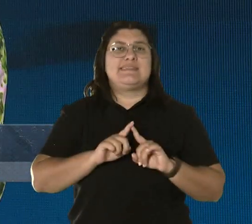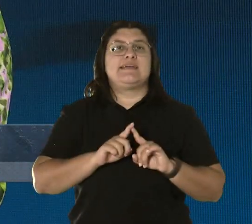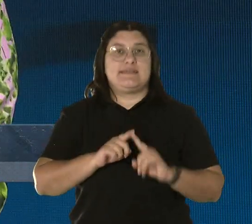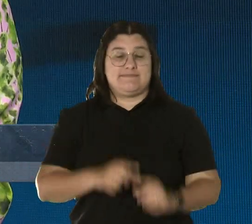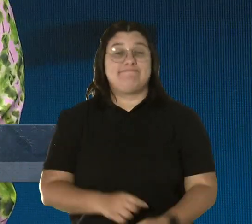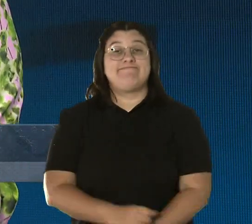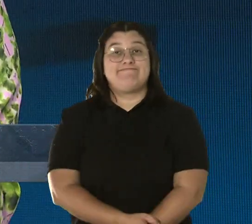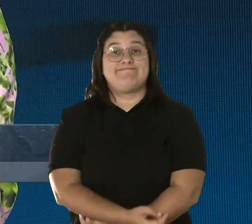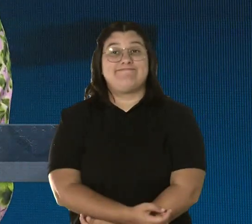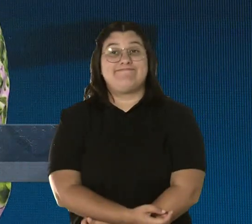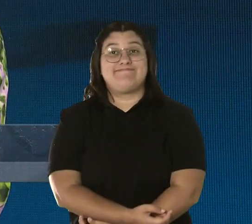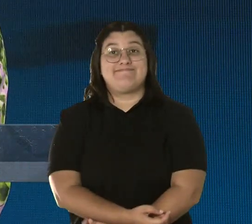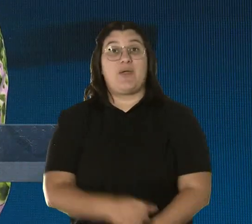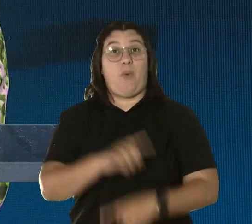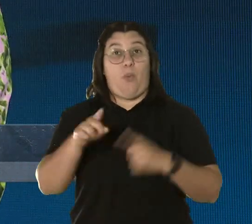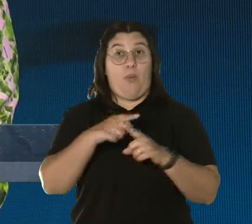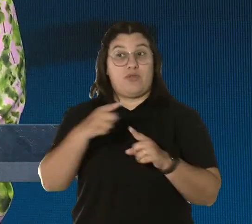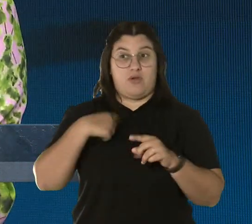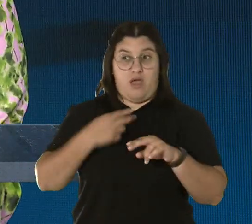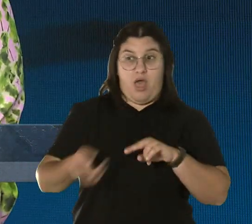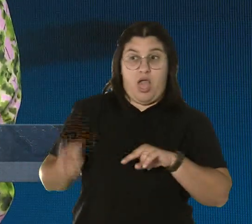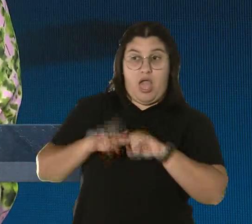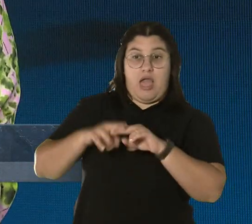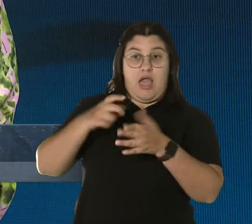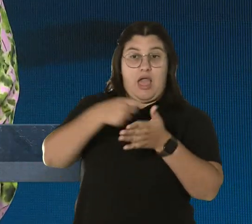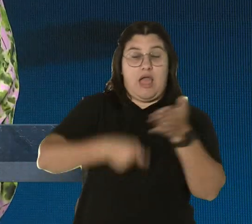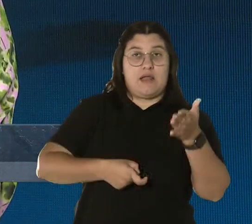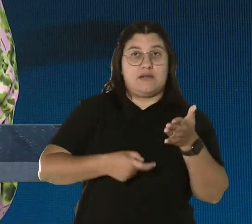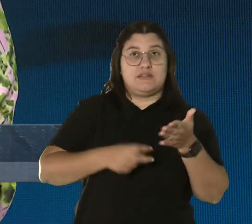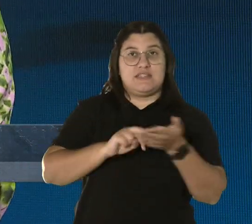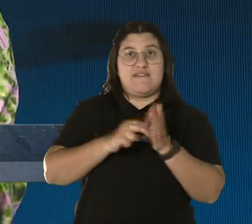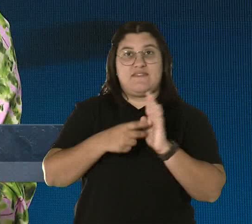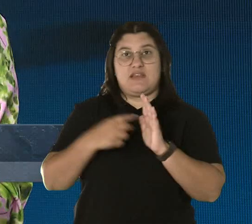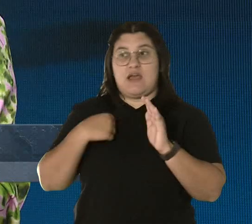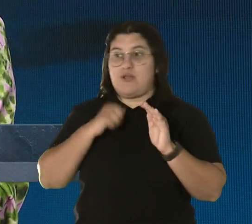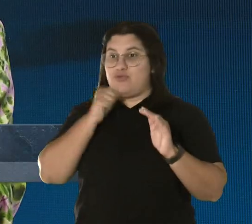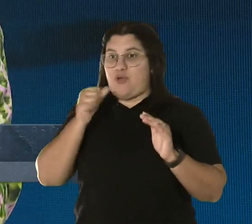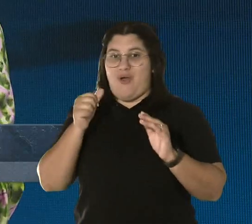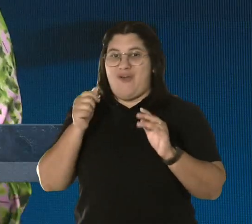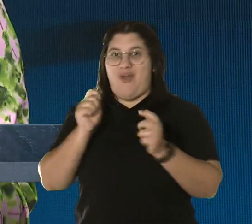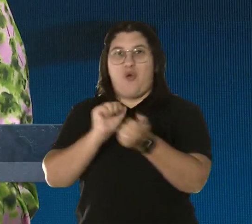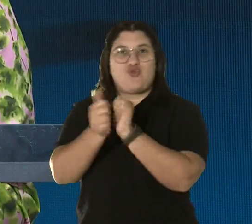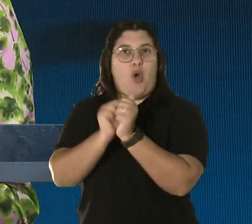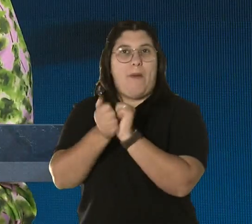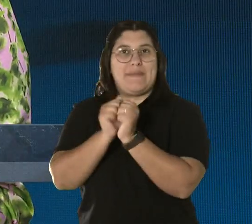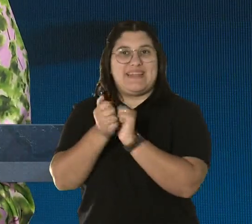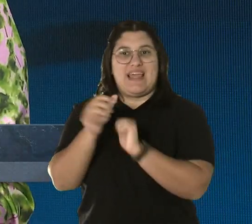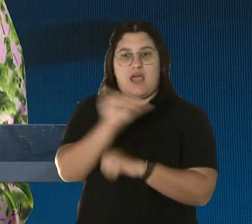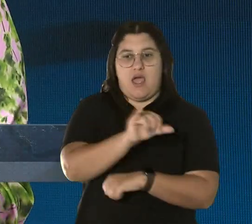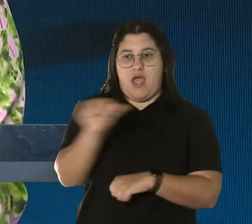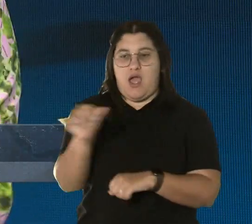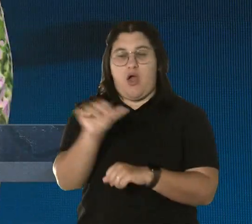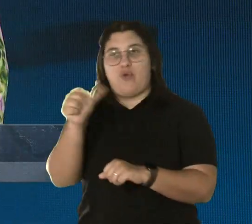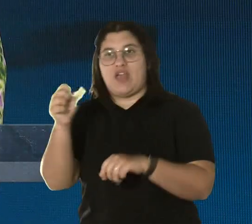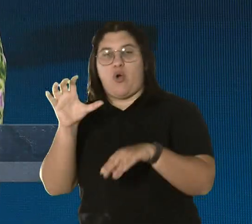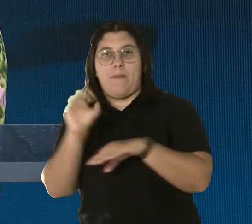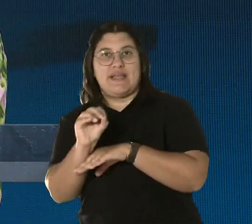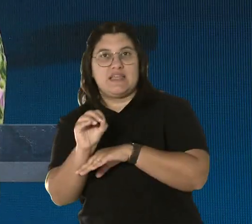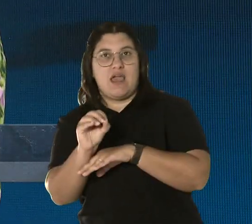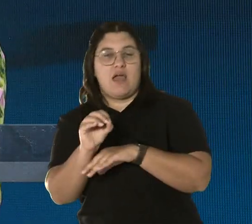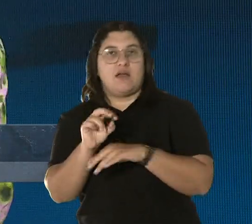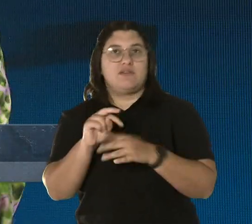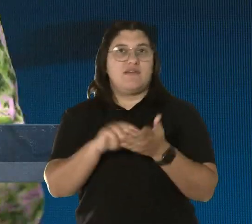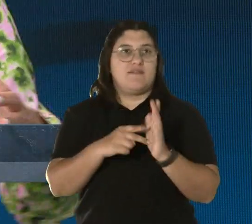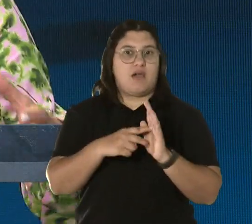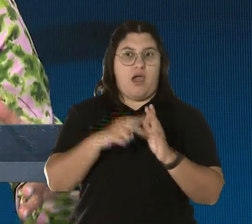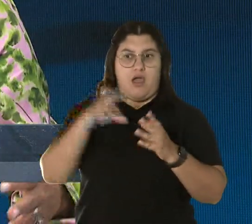tú aumentar los salarios, eres menos competitivo a nivel global y hay compañías entonces que en resultado a todo lo que